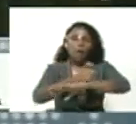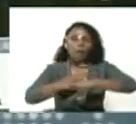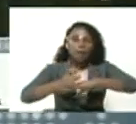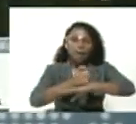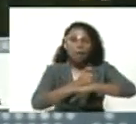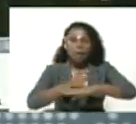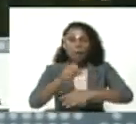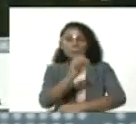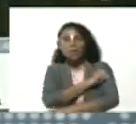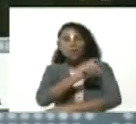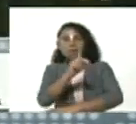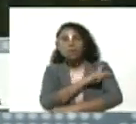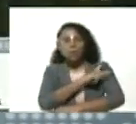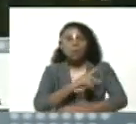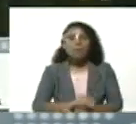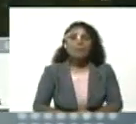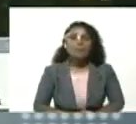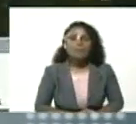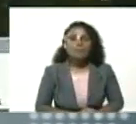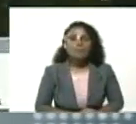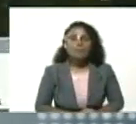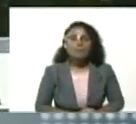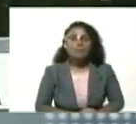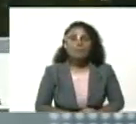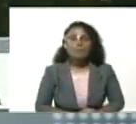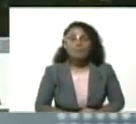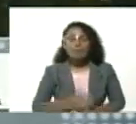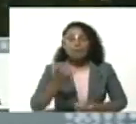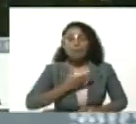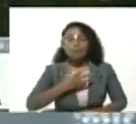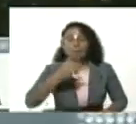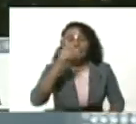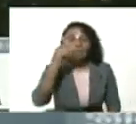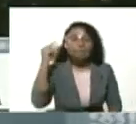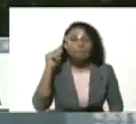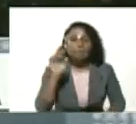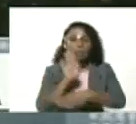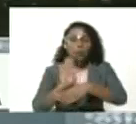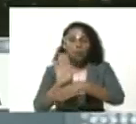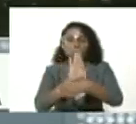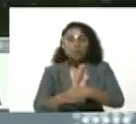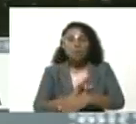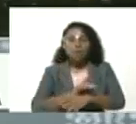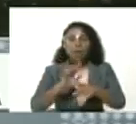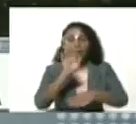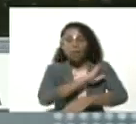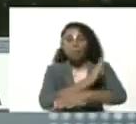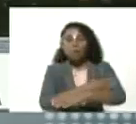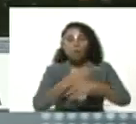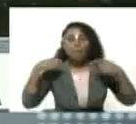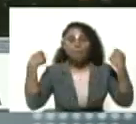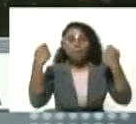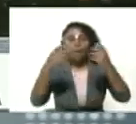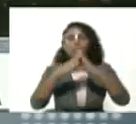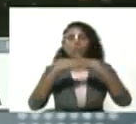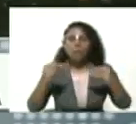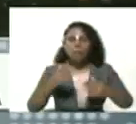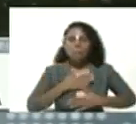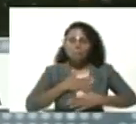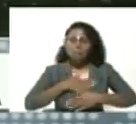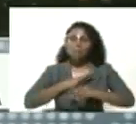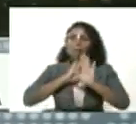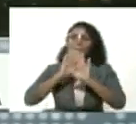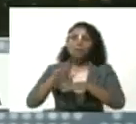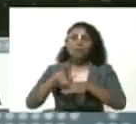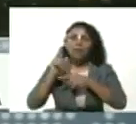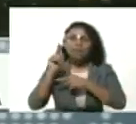gobernadores, protectores, alcaldes, alcaldesas y al poder popular. Toda mi fortaleza,